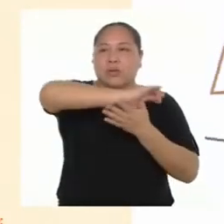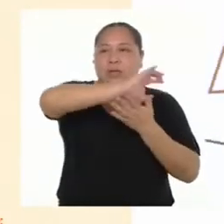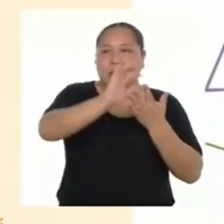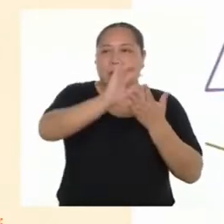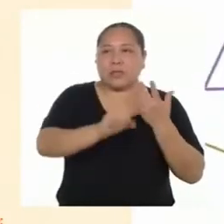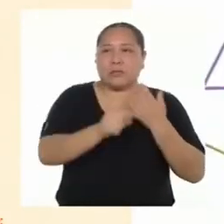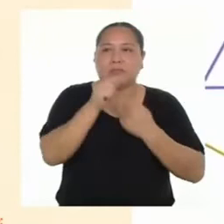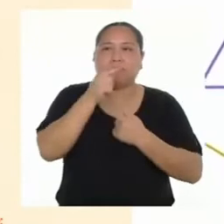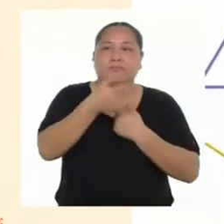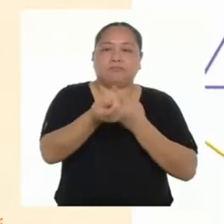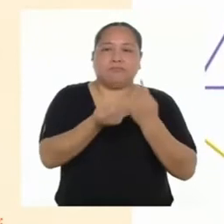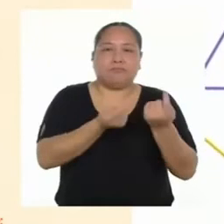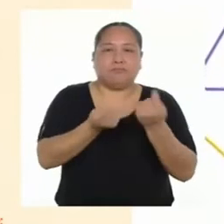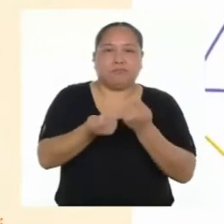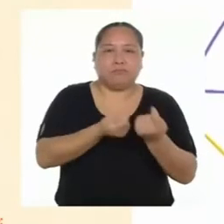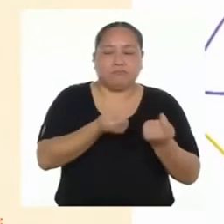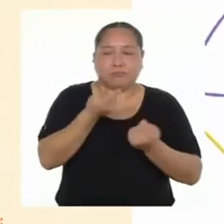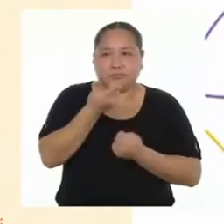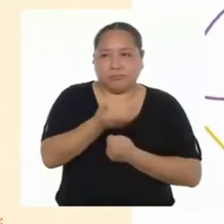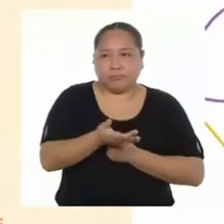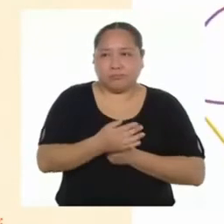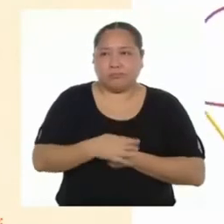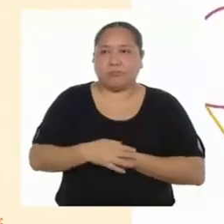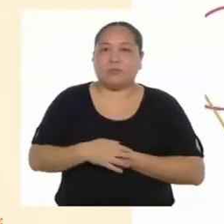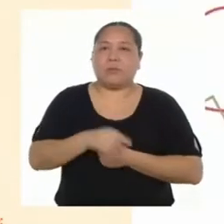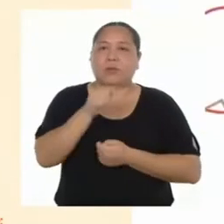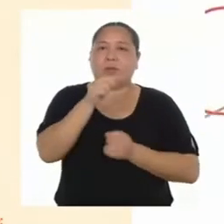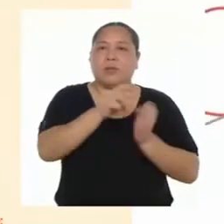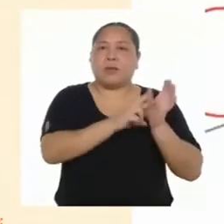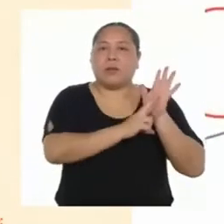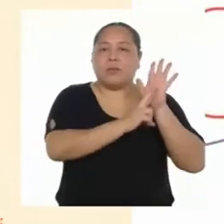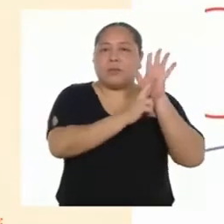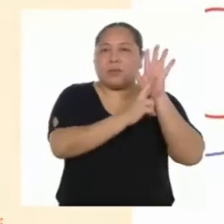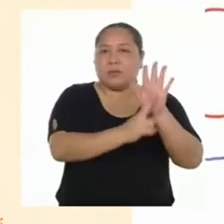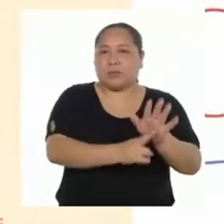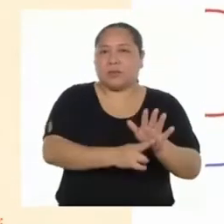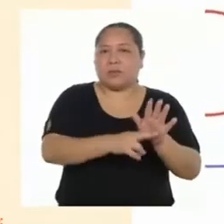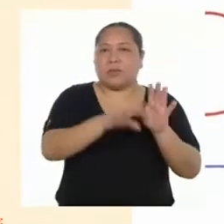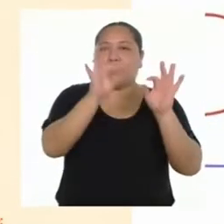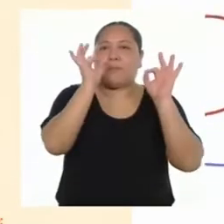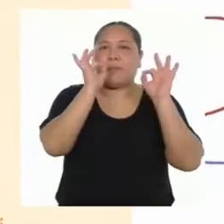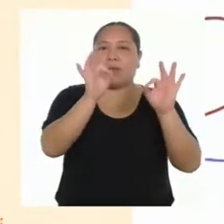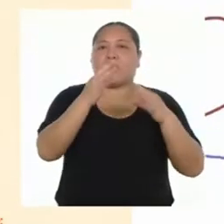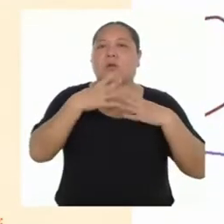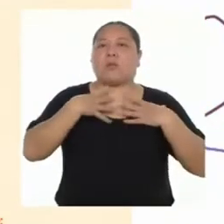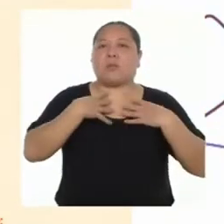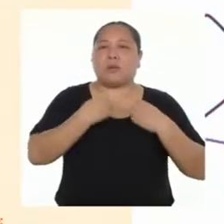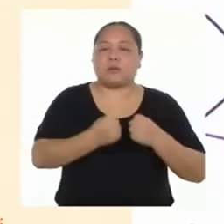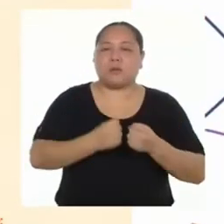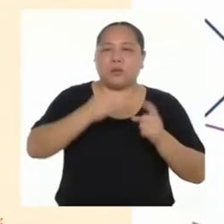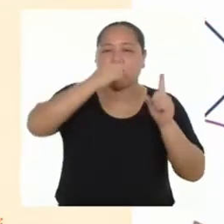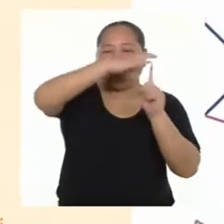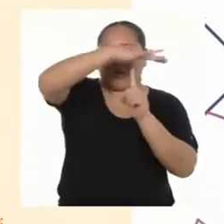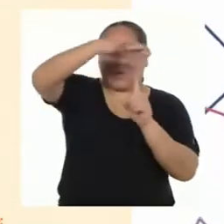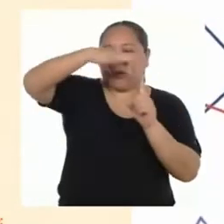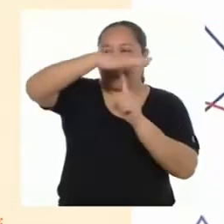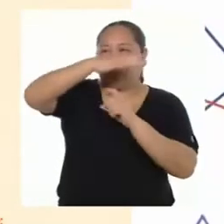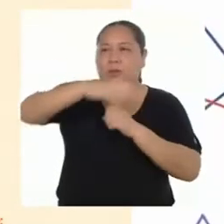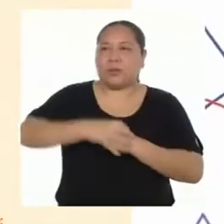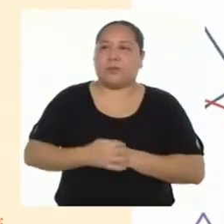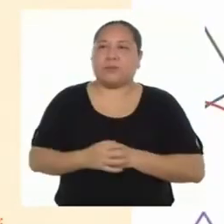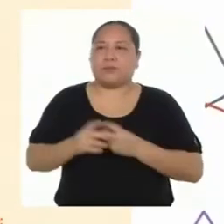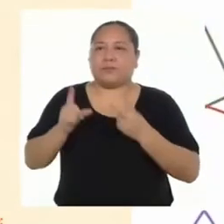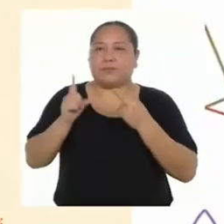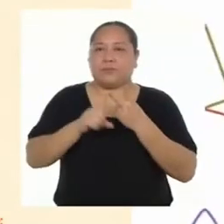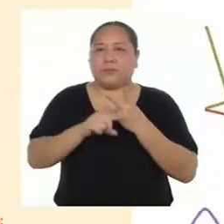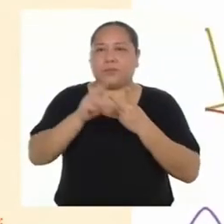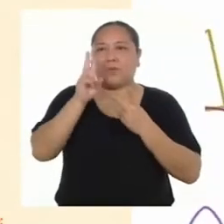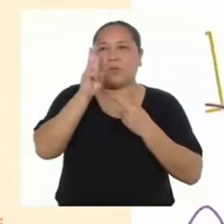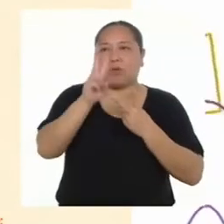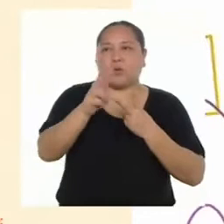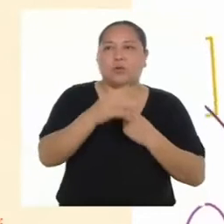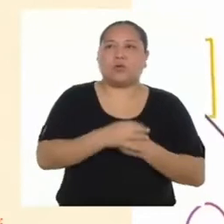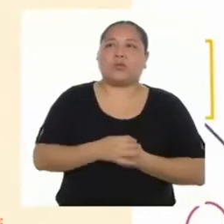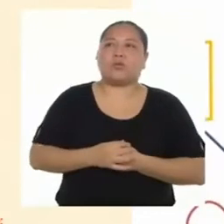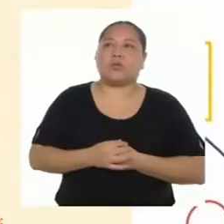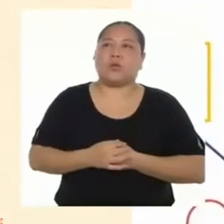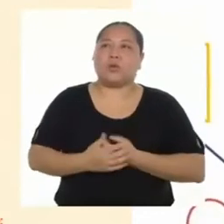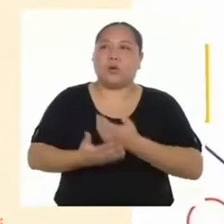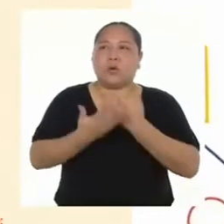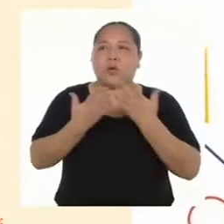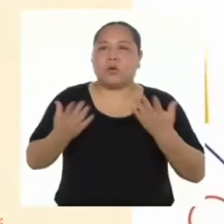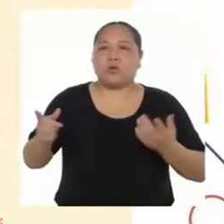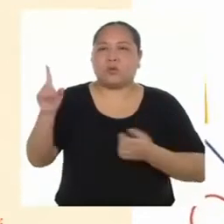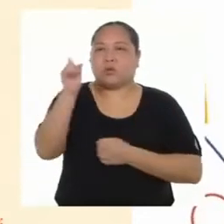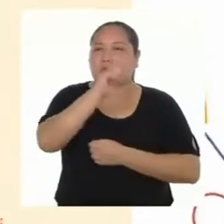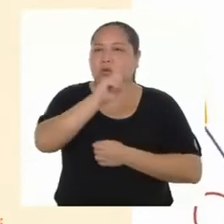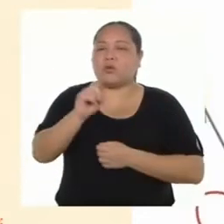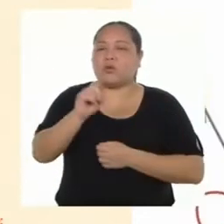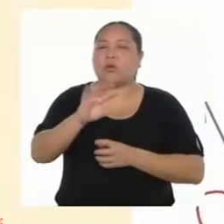el manejo al que son o van a ser sometidos, representan un riesgo significativo para la salud o el ambiente. 2. Los residuos sólidos